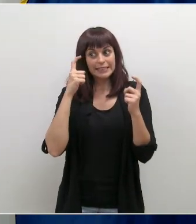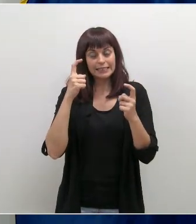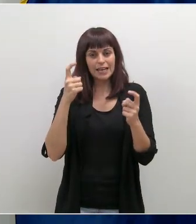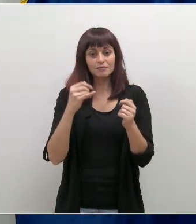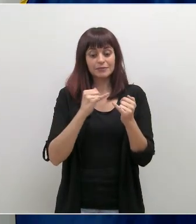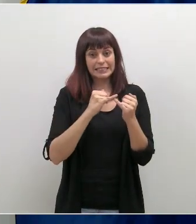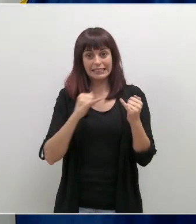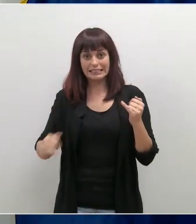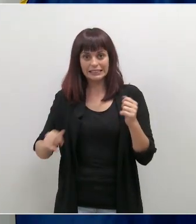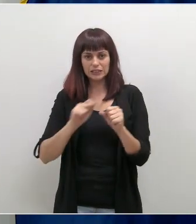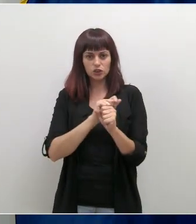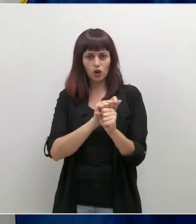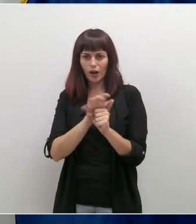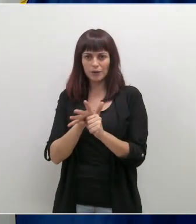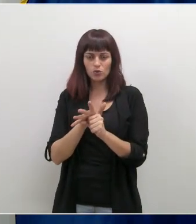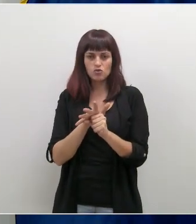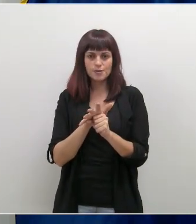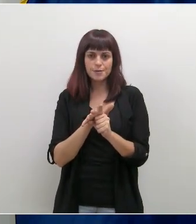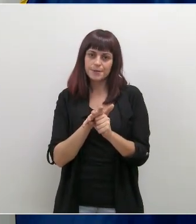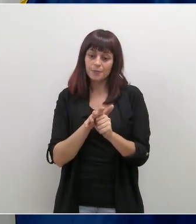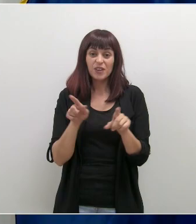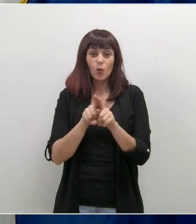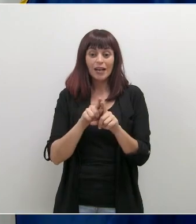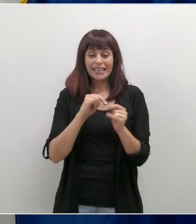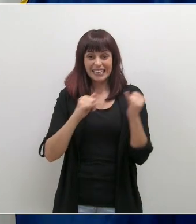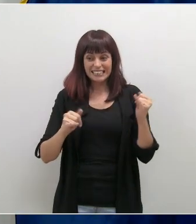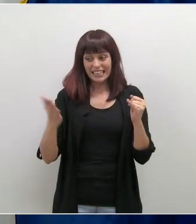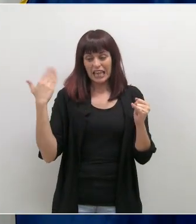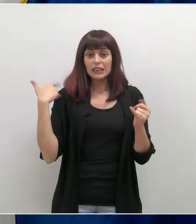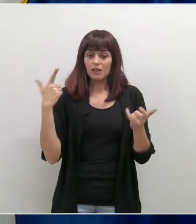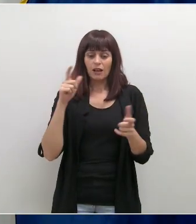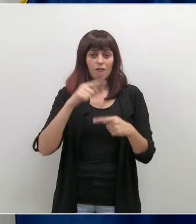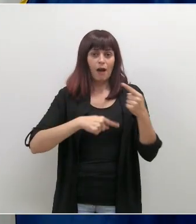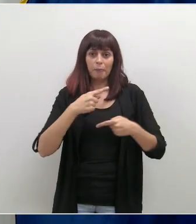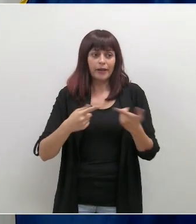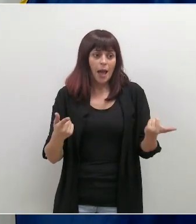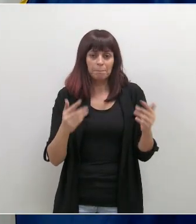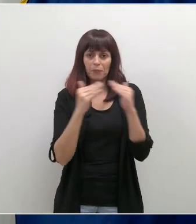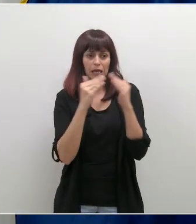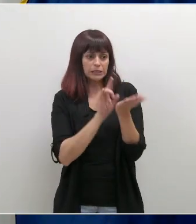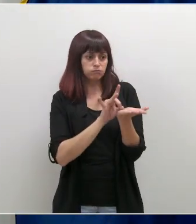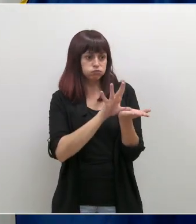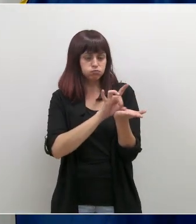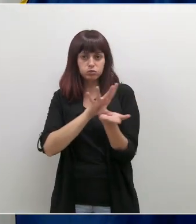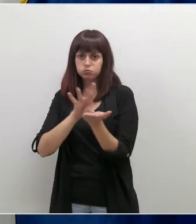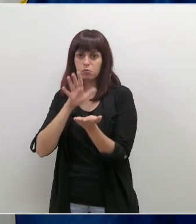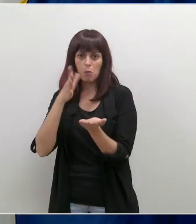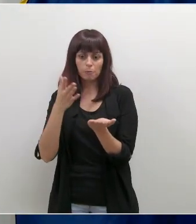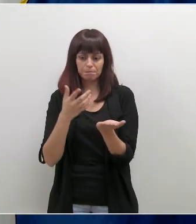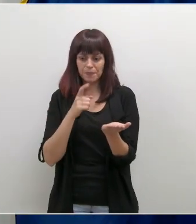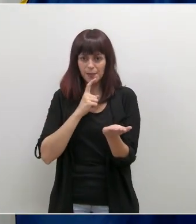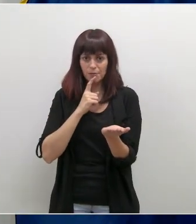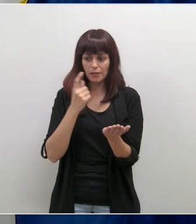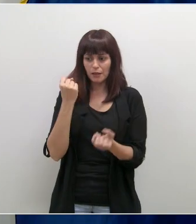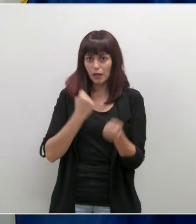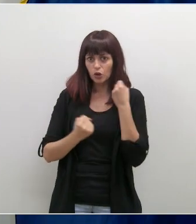esta crisis del coronavirus no suceda como en la crisis anterior, y es que muchas familias se vieron expulsadas de sus hogares a causa de las dificultades